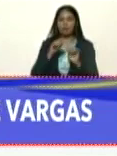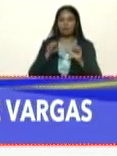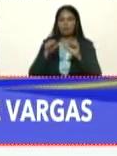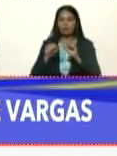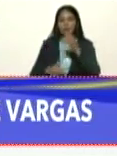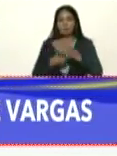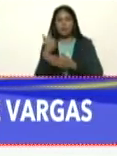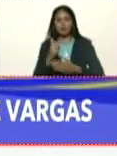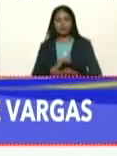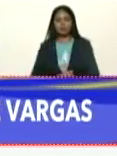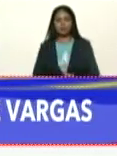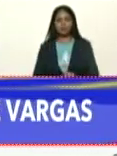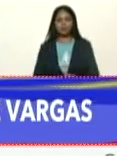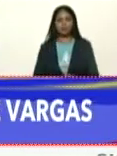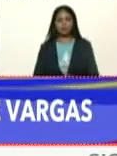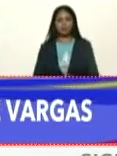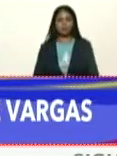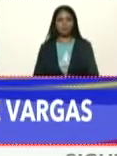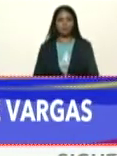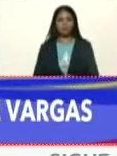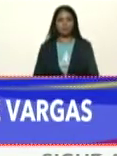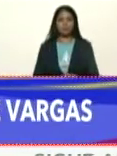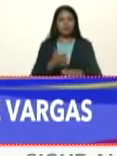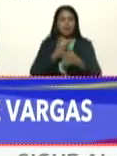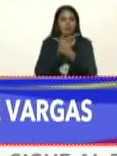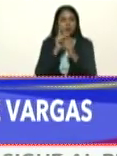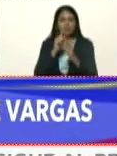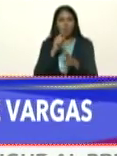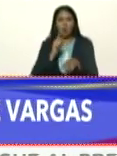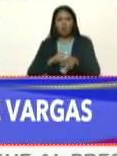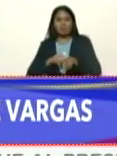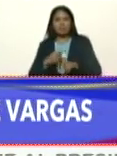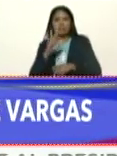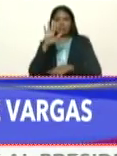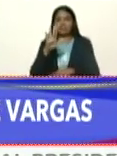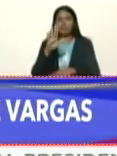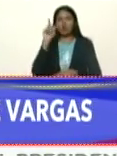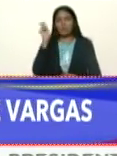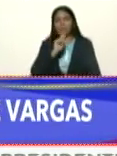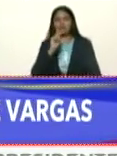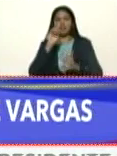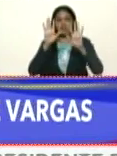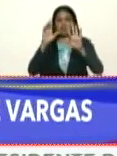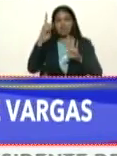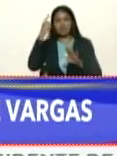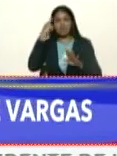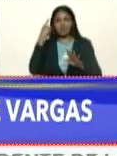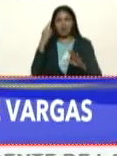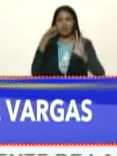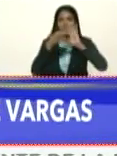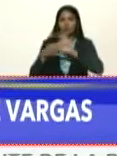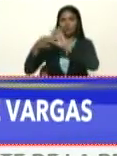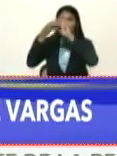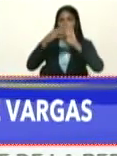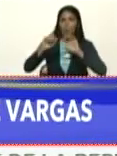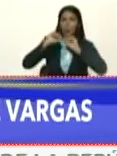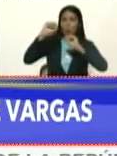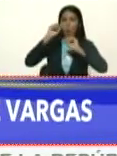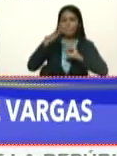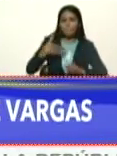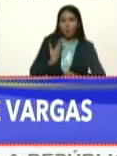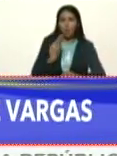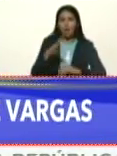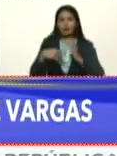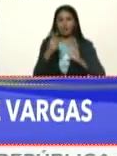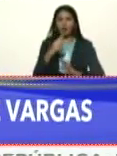continental. Y el Libertador apenas en 5 meses, 10 días, logró unificar en un